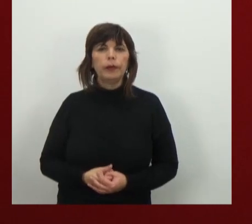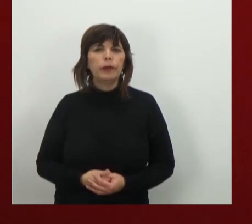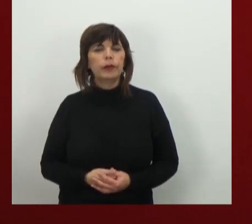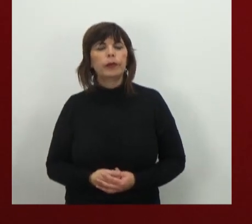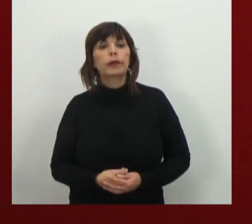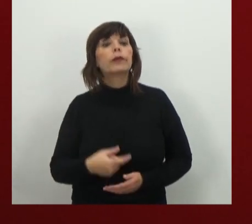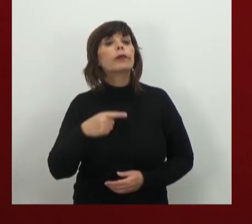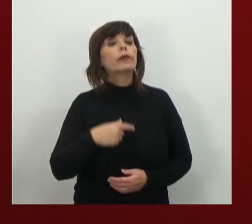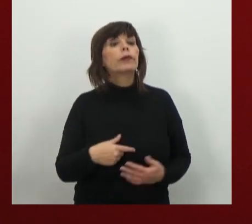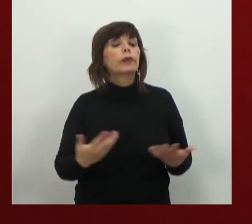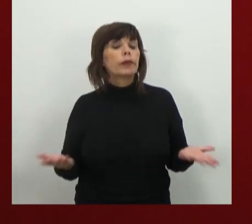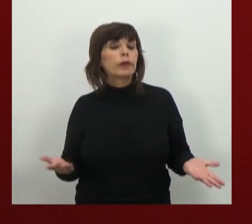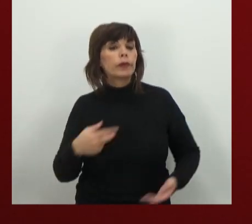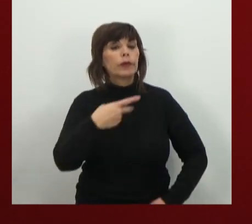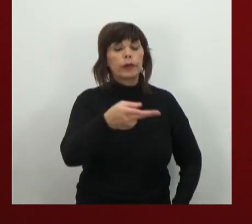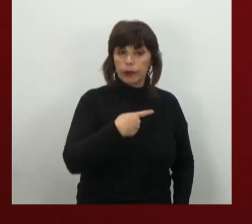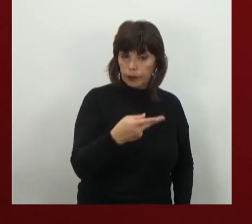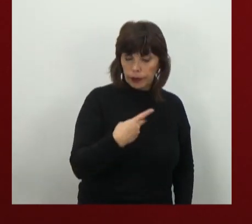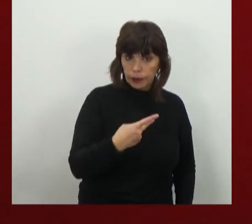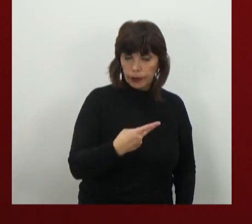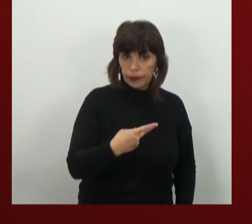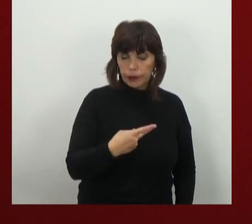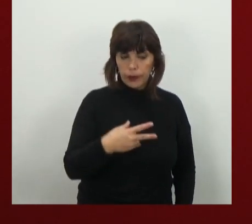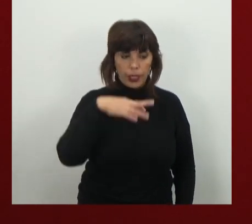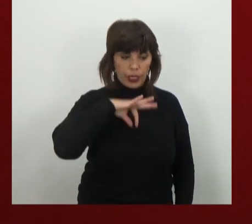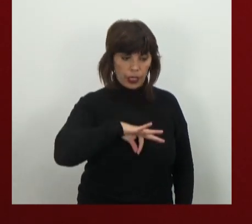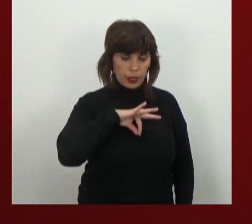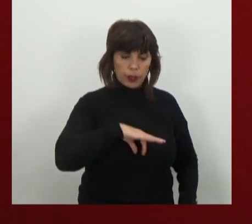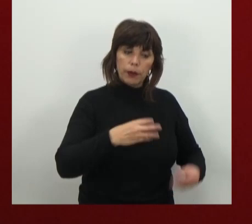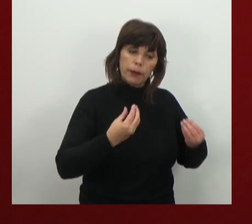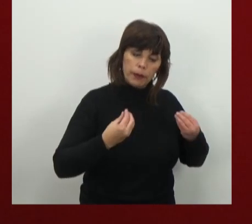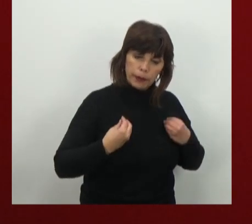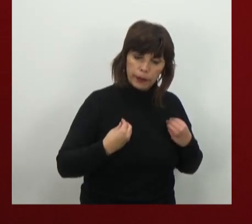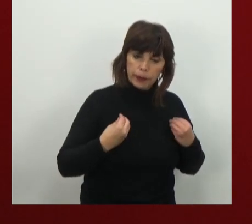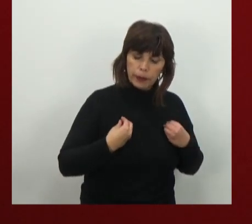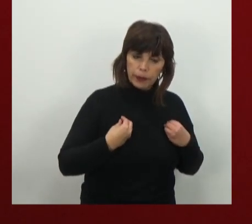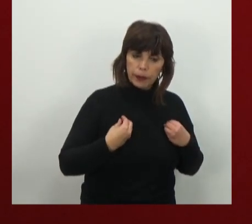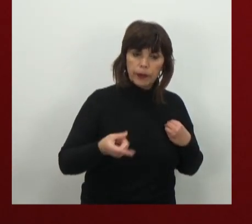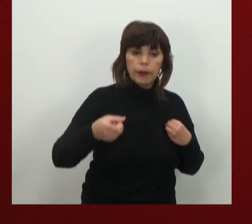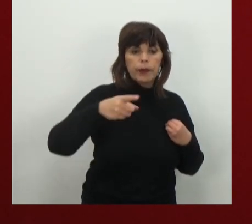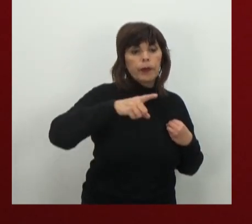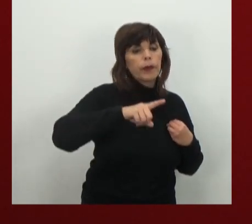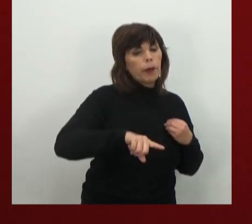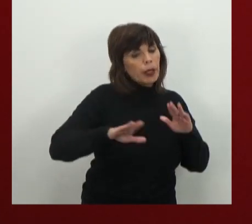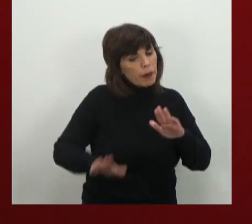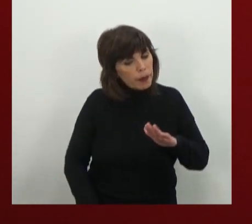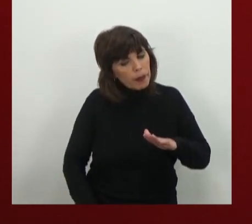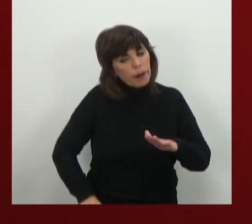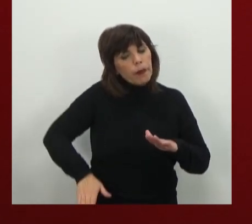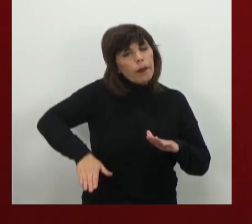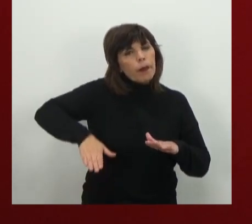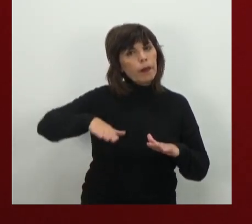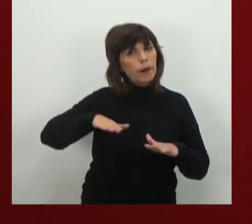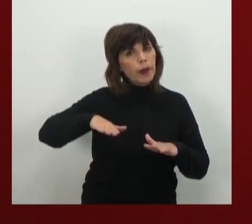Y cuando tú y yo vivimos en ese espíritu, nosotros crecemos de nuevo.